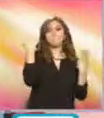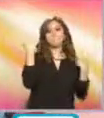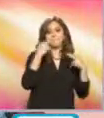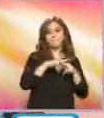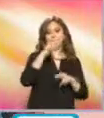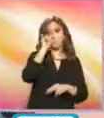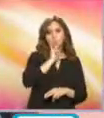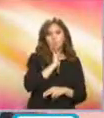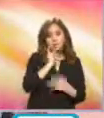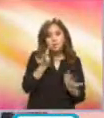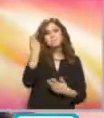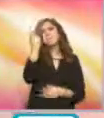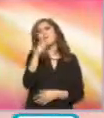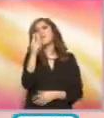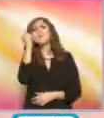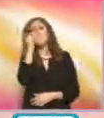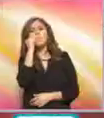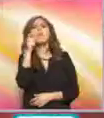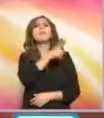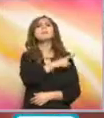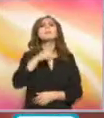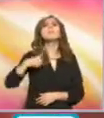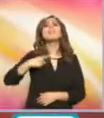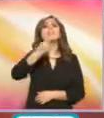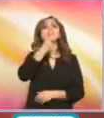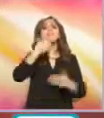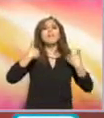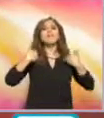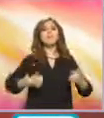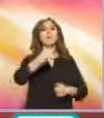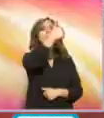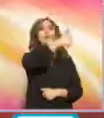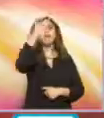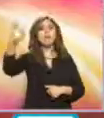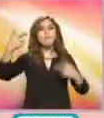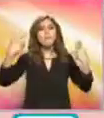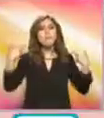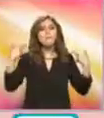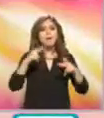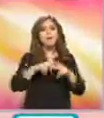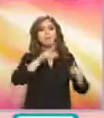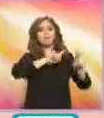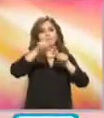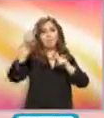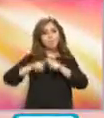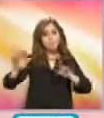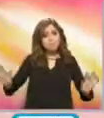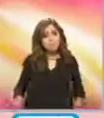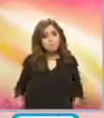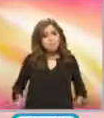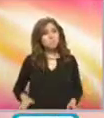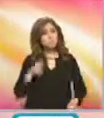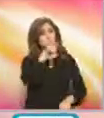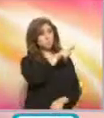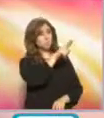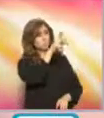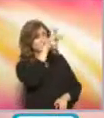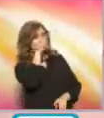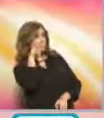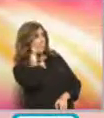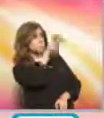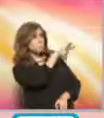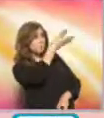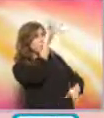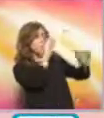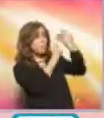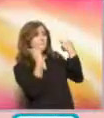diferentes personalidades en el mundo y tratar con un maestro que a lo mejor tú no empatizas tanto, le puede enseñar cosas que a lo mejor tú no le estás enseñando. Eso está